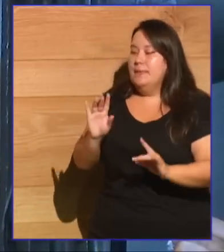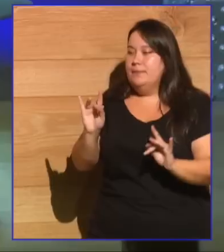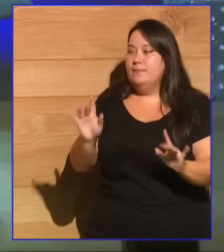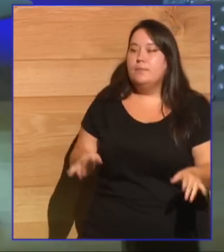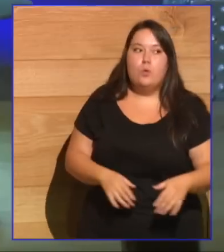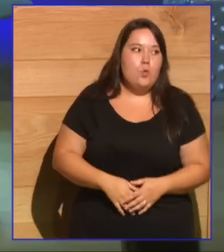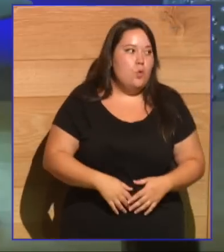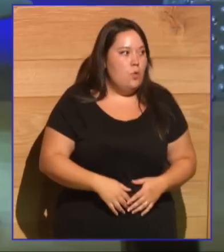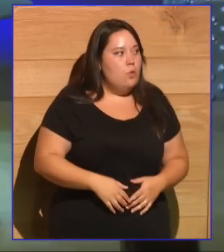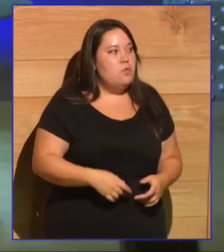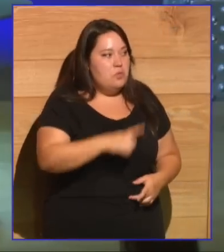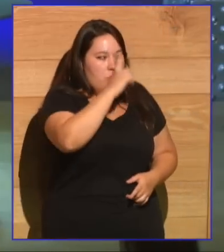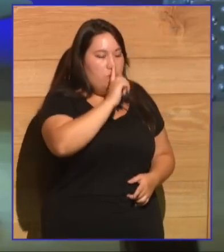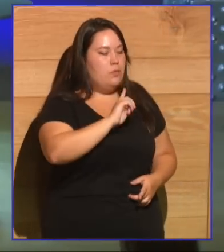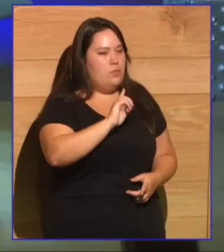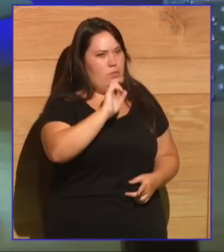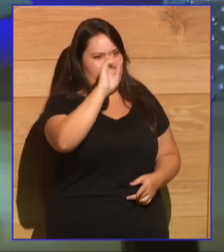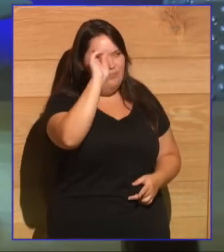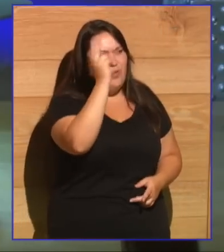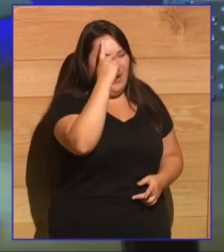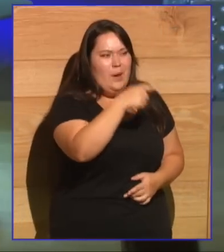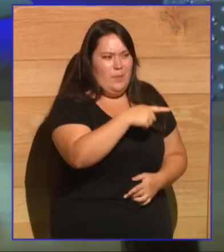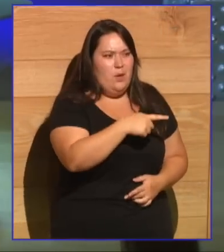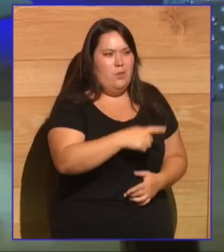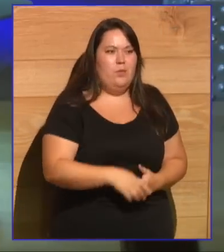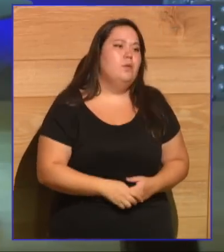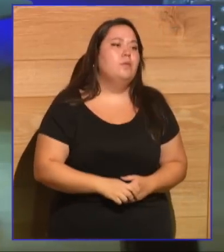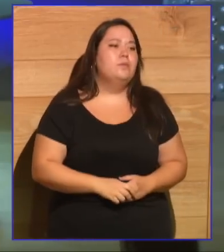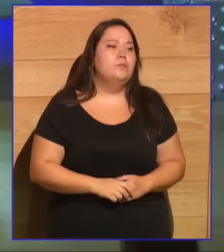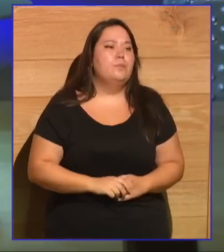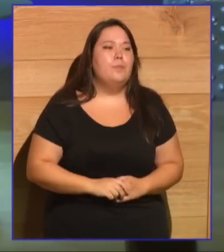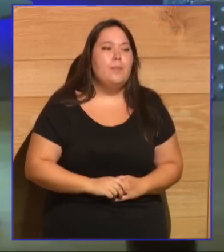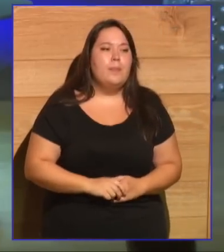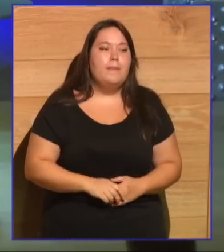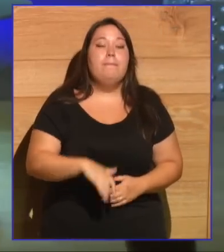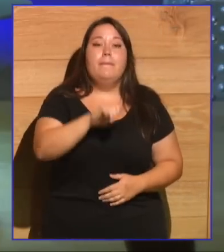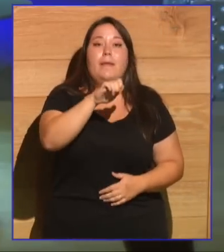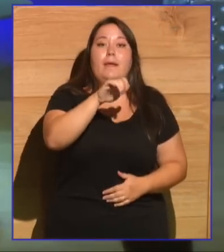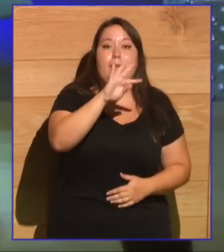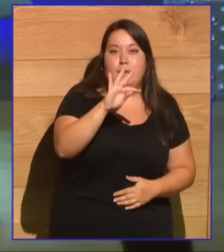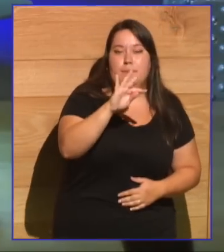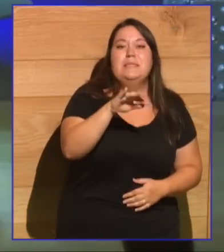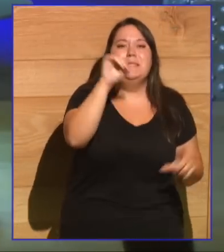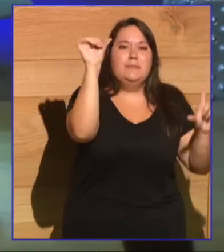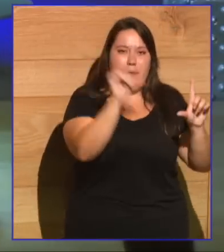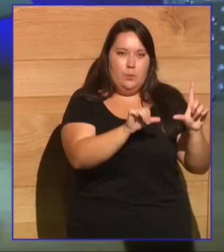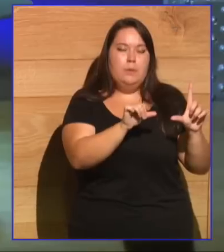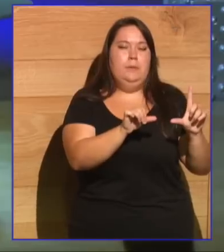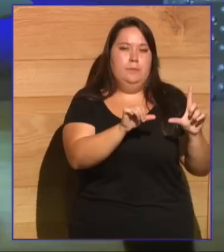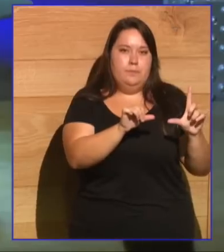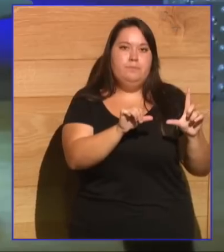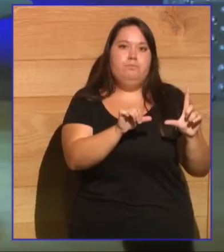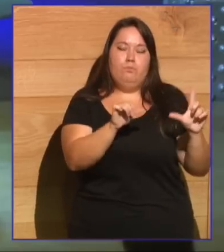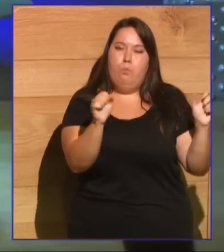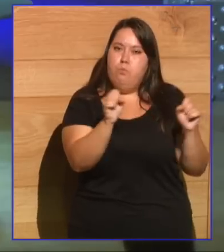agotado con esa nueva actitud de verdad voy a acabar echando de menos bueno entonces ete este es una peli que es la